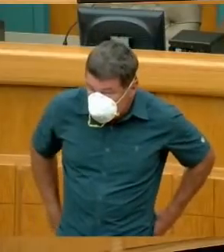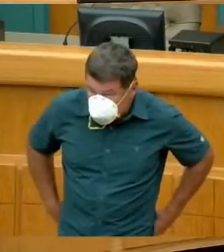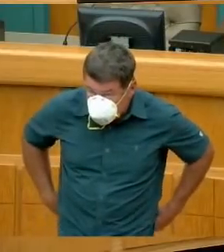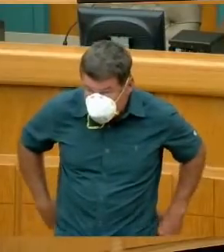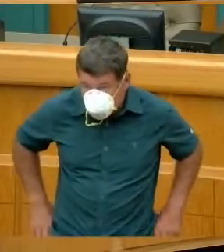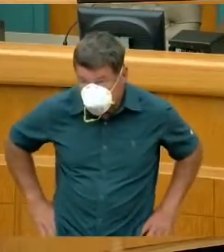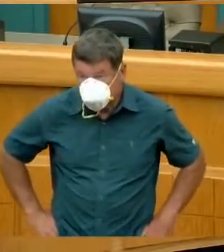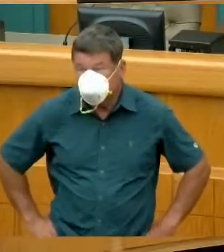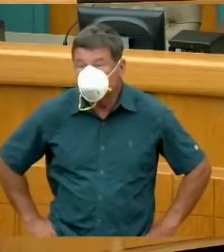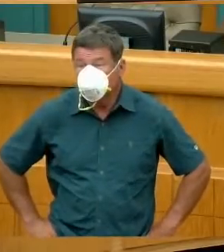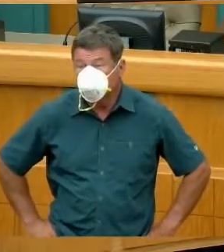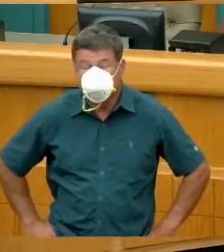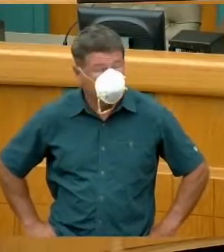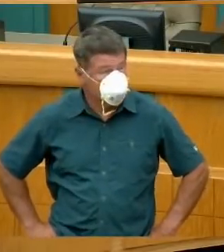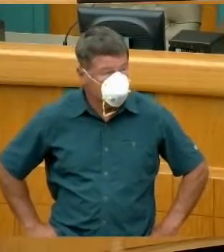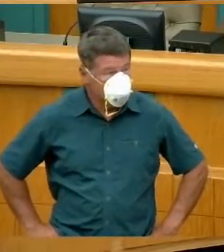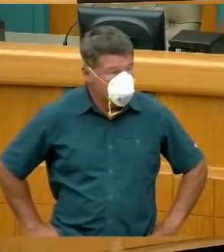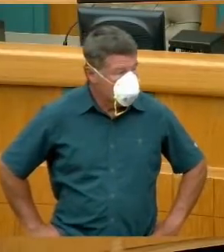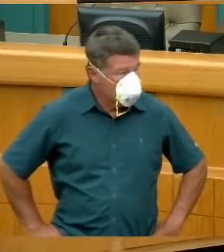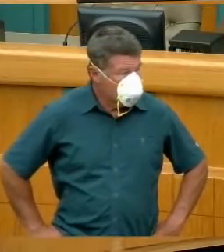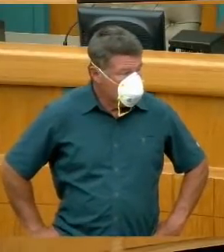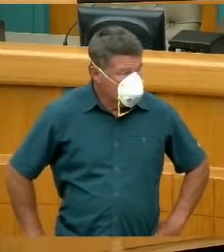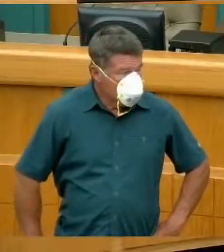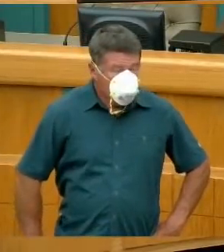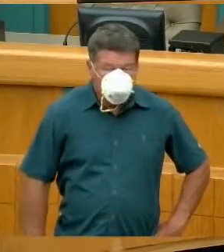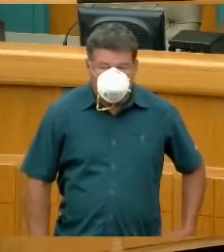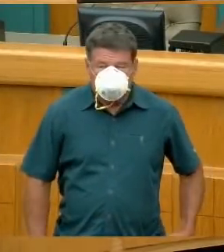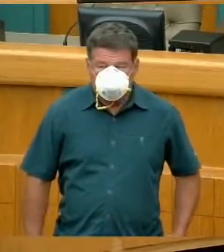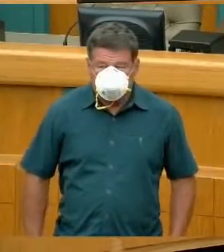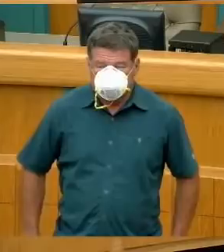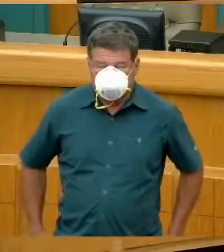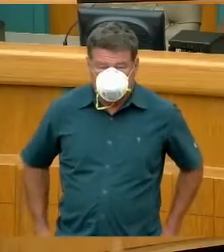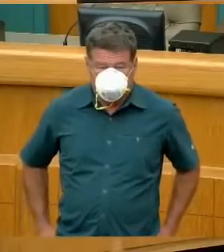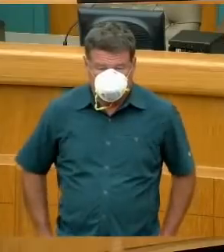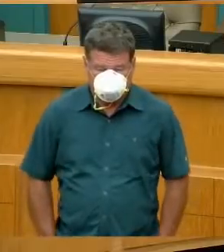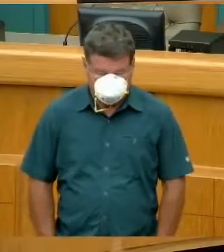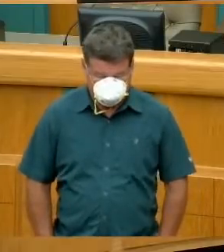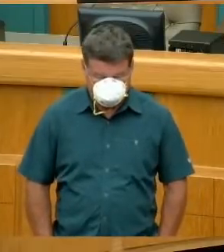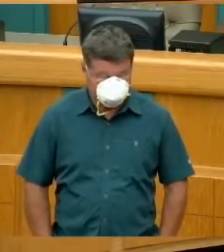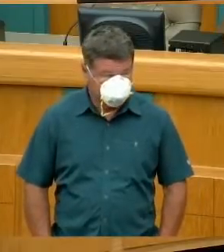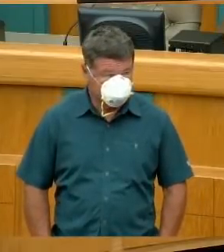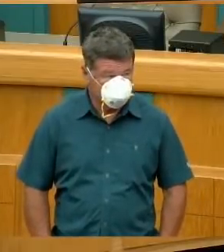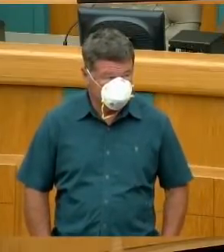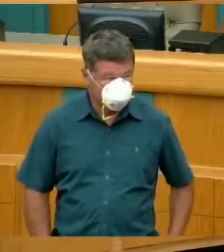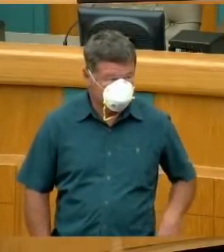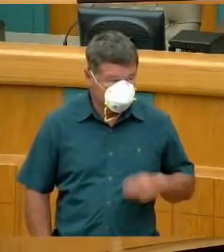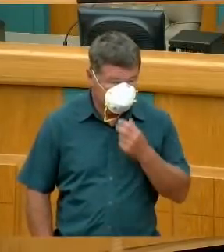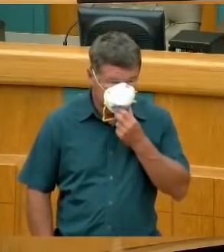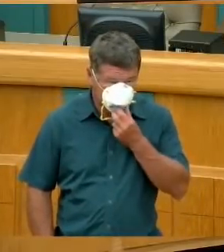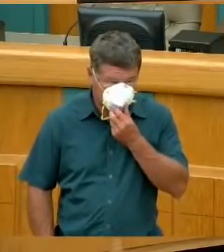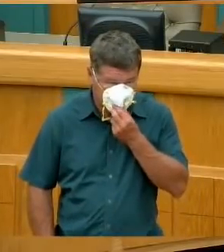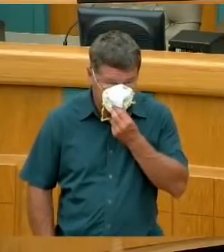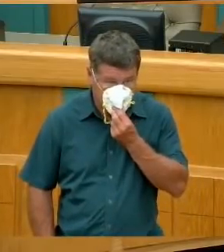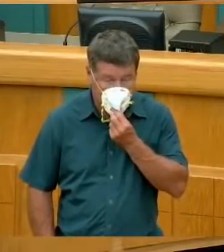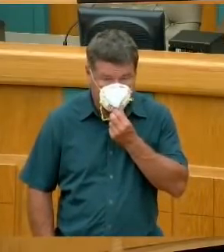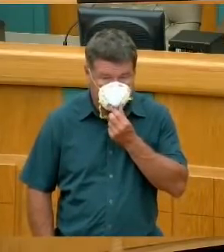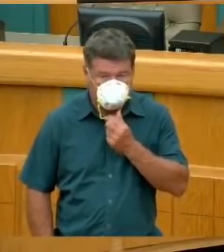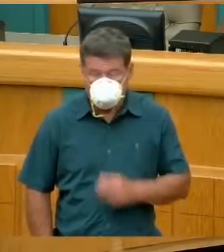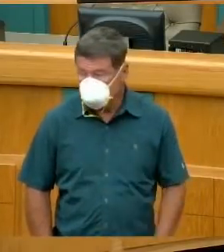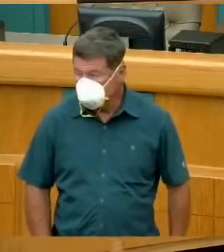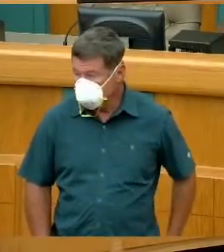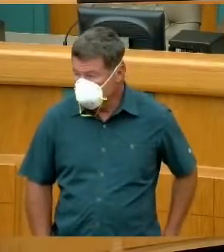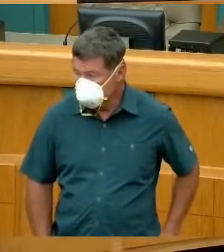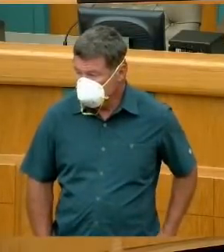próximo año, ya que no quieren arriesgar la vida de más personas. Otros lugares han cerrado, como bares y las playas, para evitar más